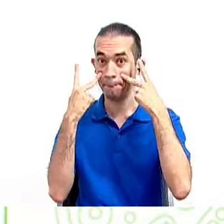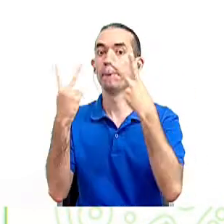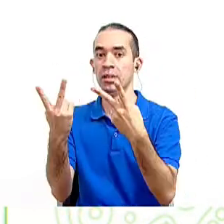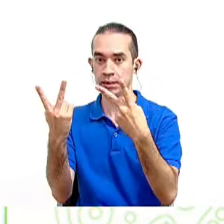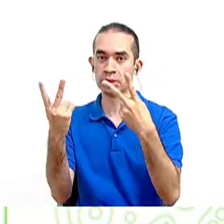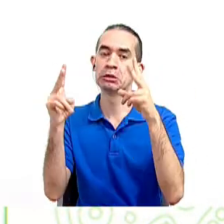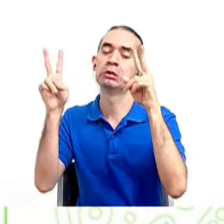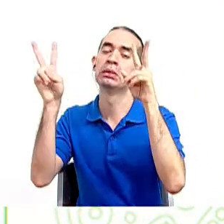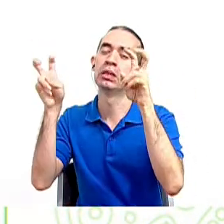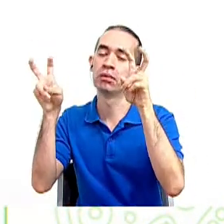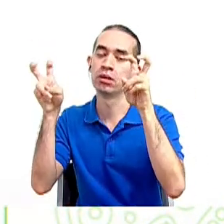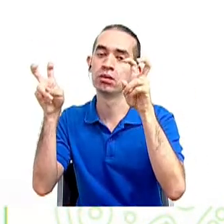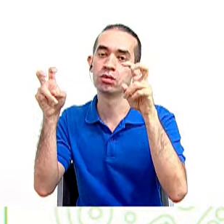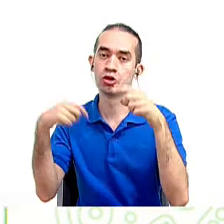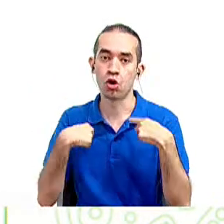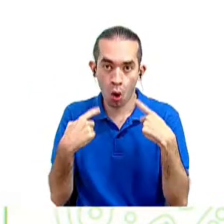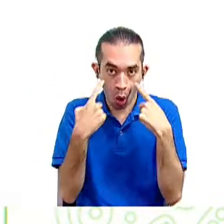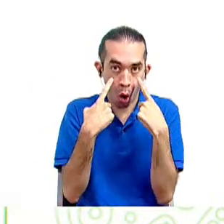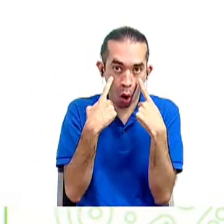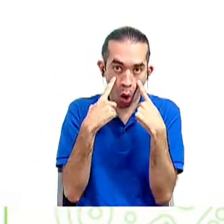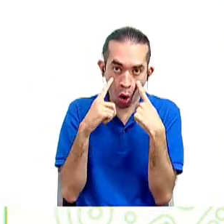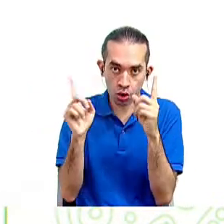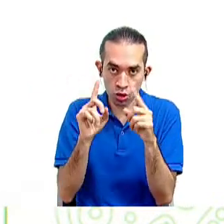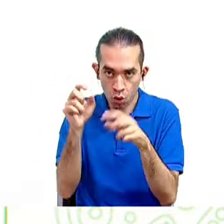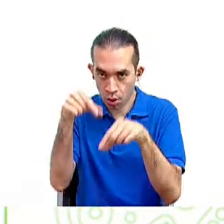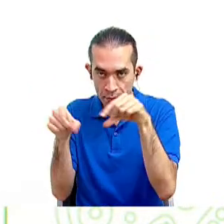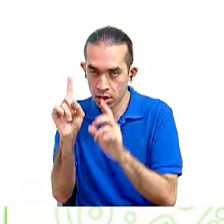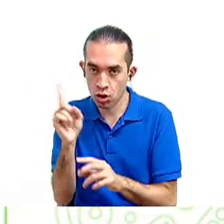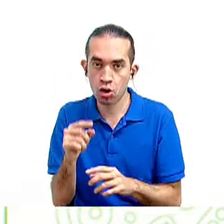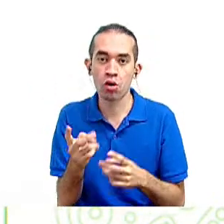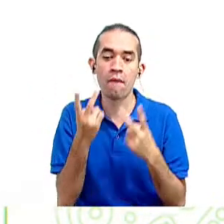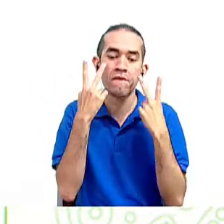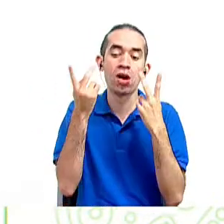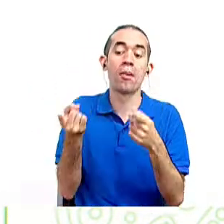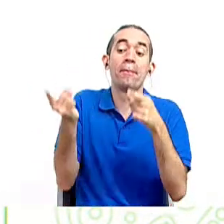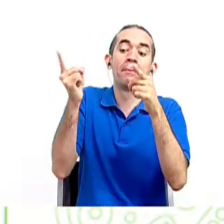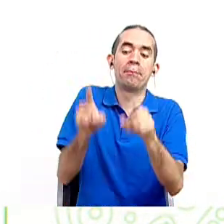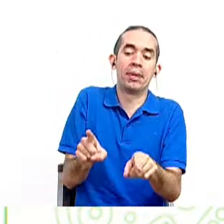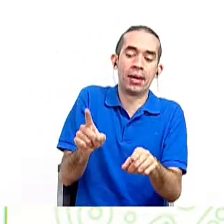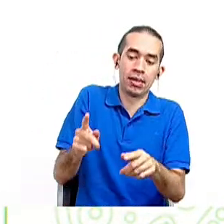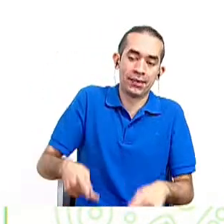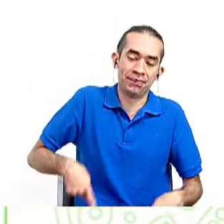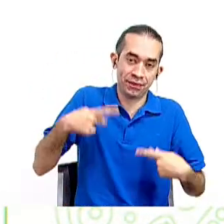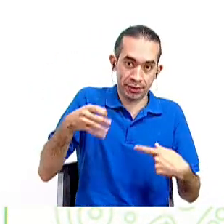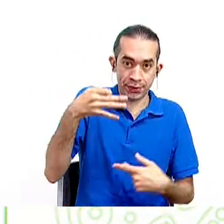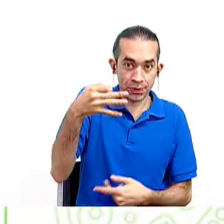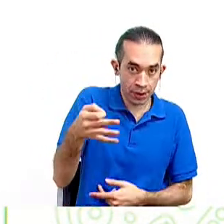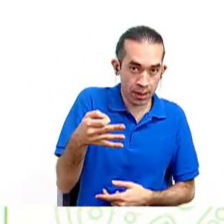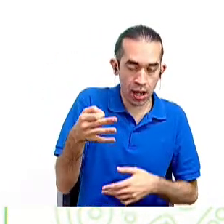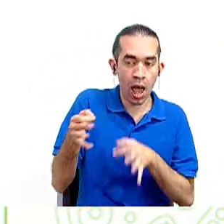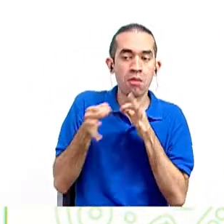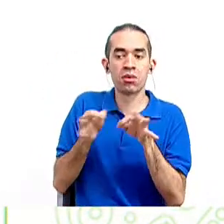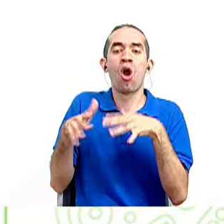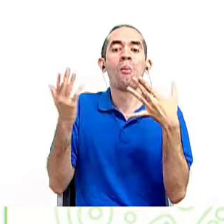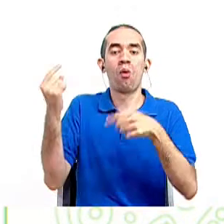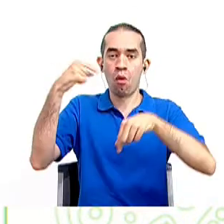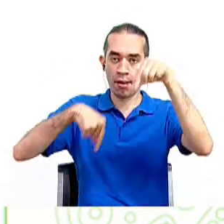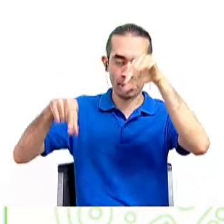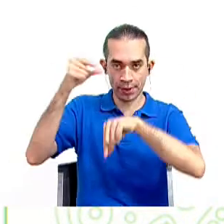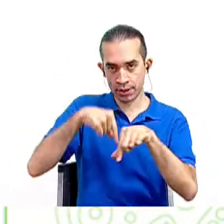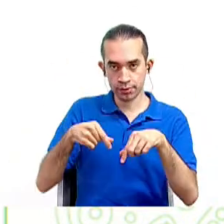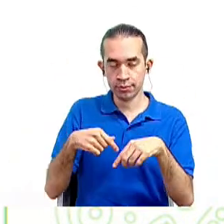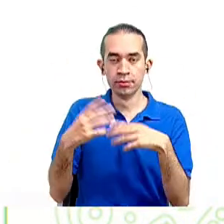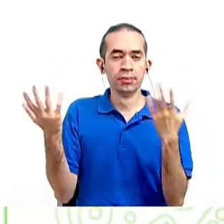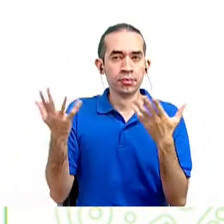entre comillas porque no es que yo estoy viendo la reacción química, sino un evento de la vida cotidiana que se explica con la química. ¿Cuáles son